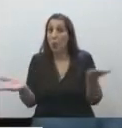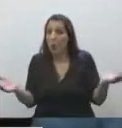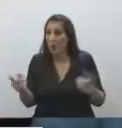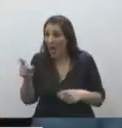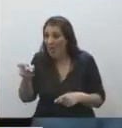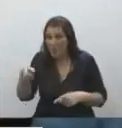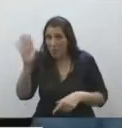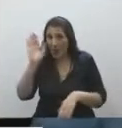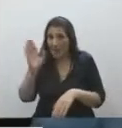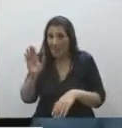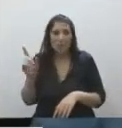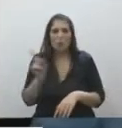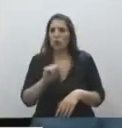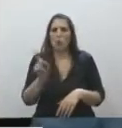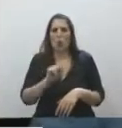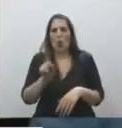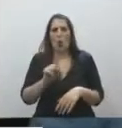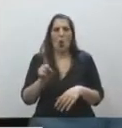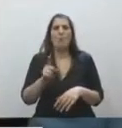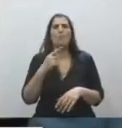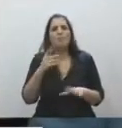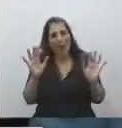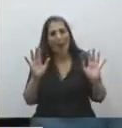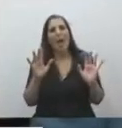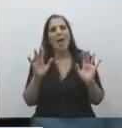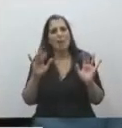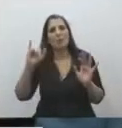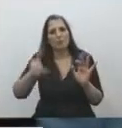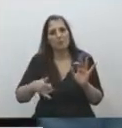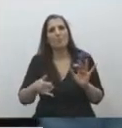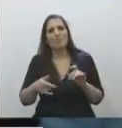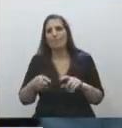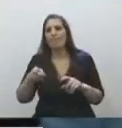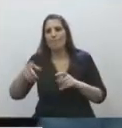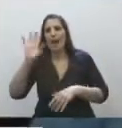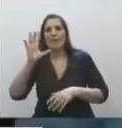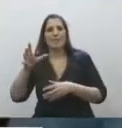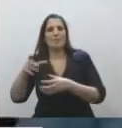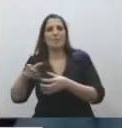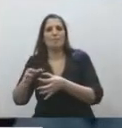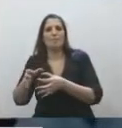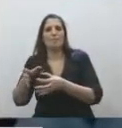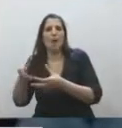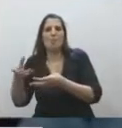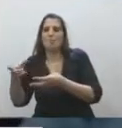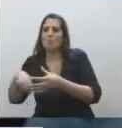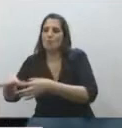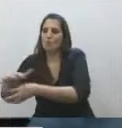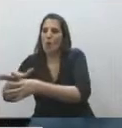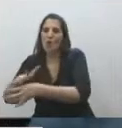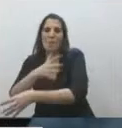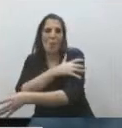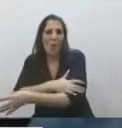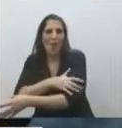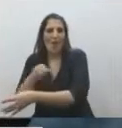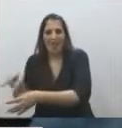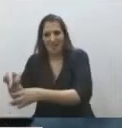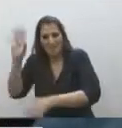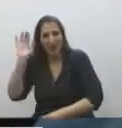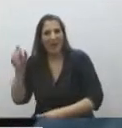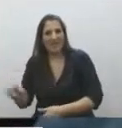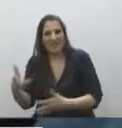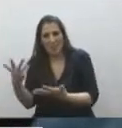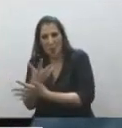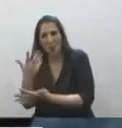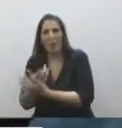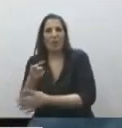este tema. Mientras la economía derrapaba, como lamentablemente sigue derrapando hoy, lanzó el tema del aborto, al que nos abocamos